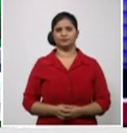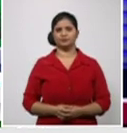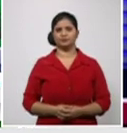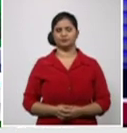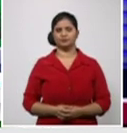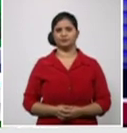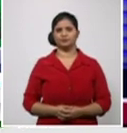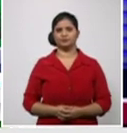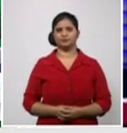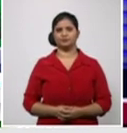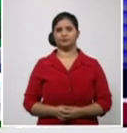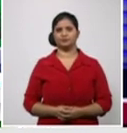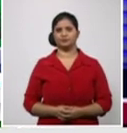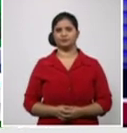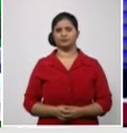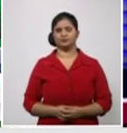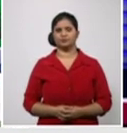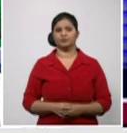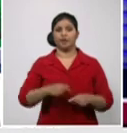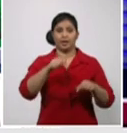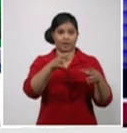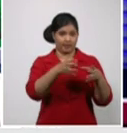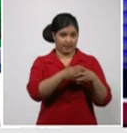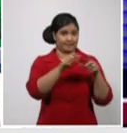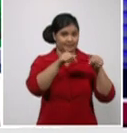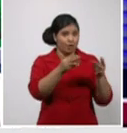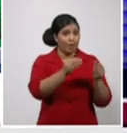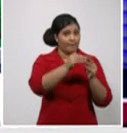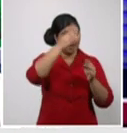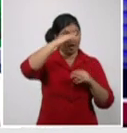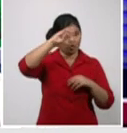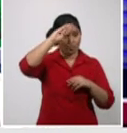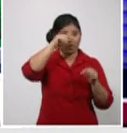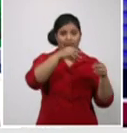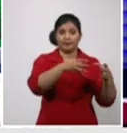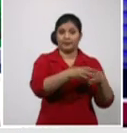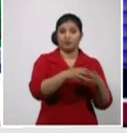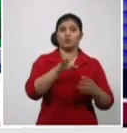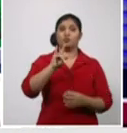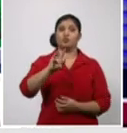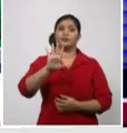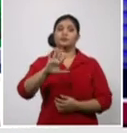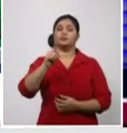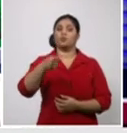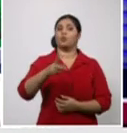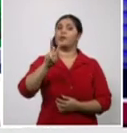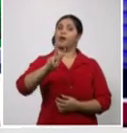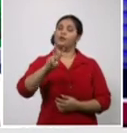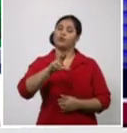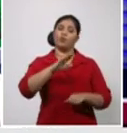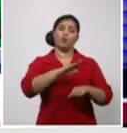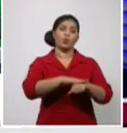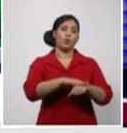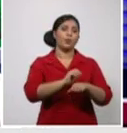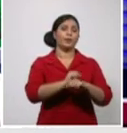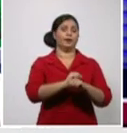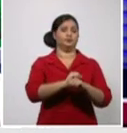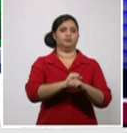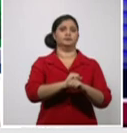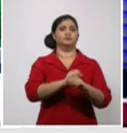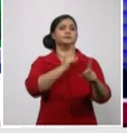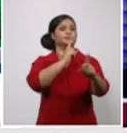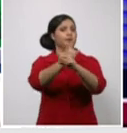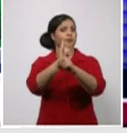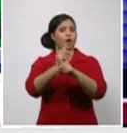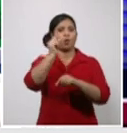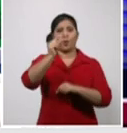Específicamente de los 830 autóctonos, el 95,2% pues son contactos de casos confirmados y 1